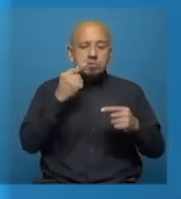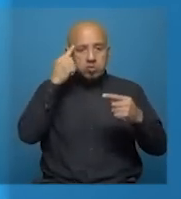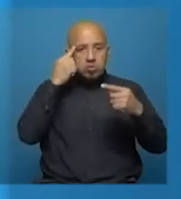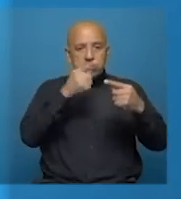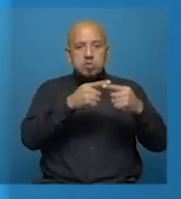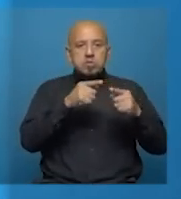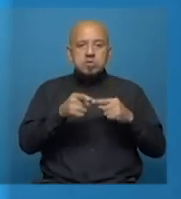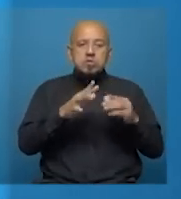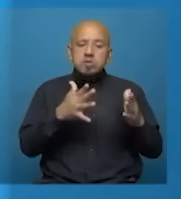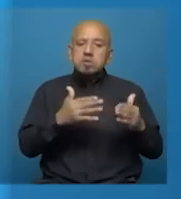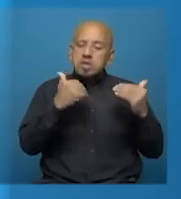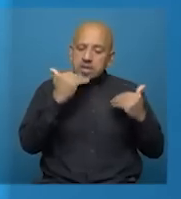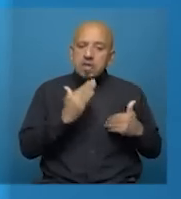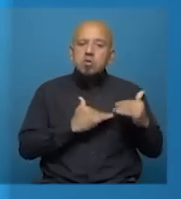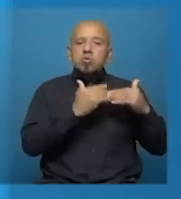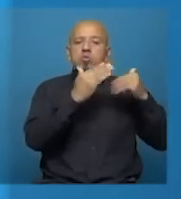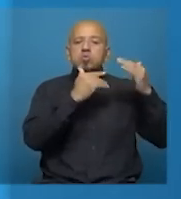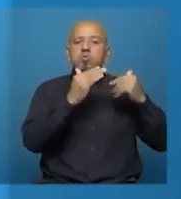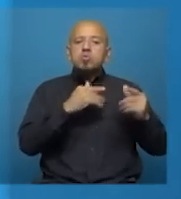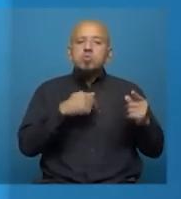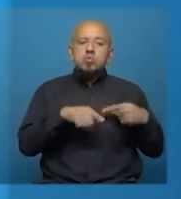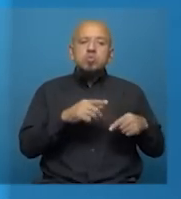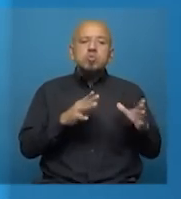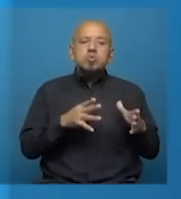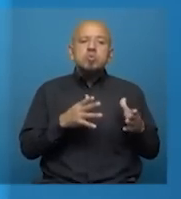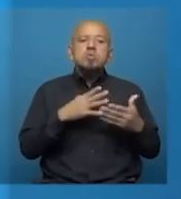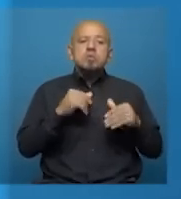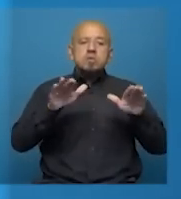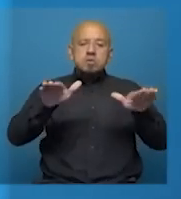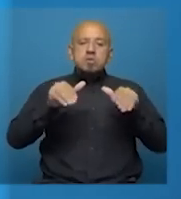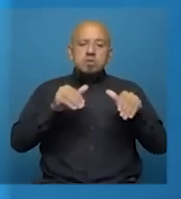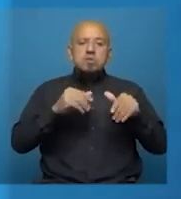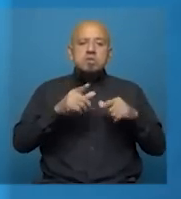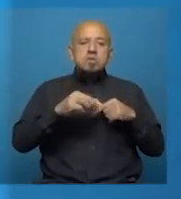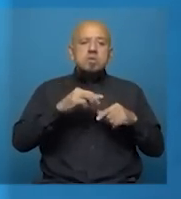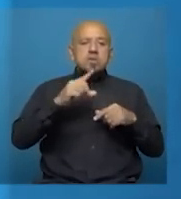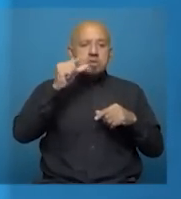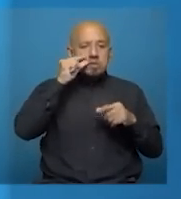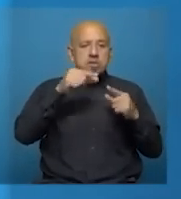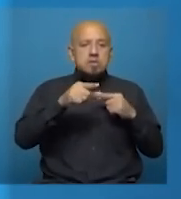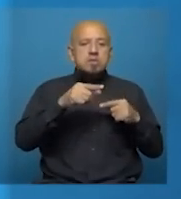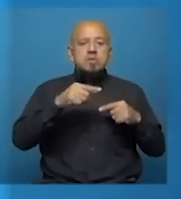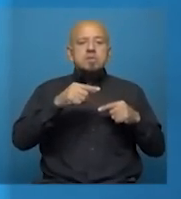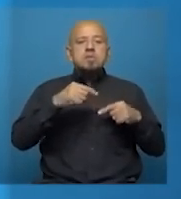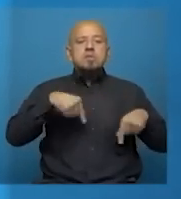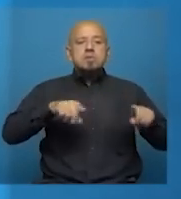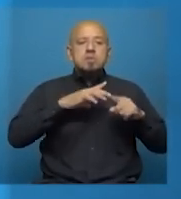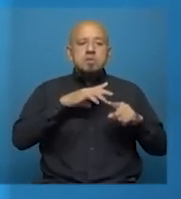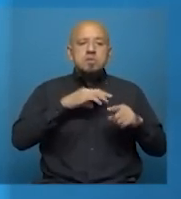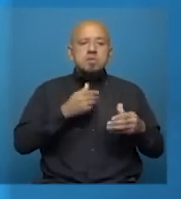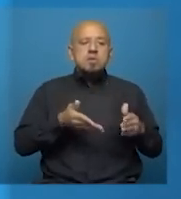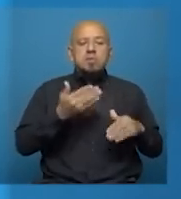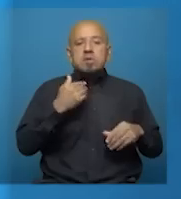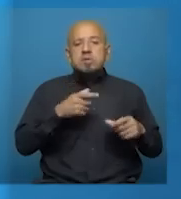la construcción y la consolidación de convocatoria sereñista progresista, que es ese espacio mucho más